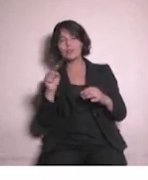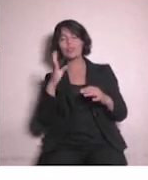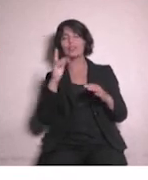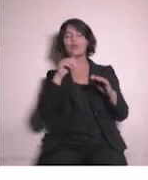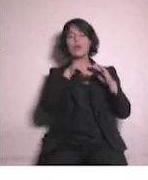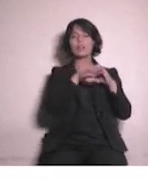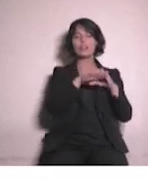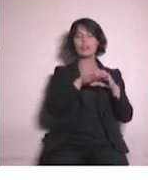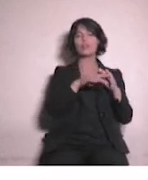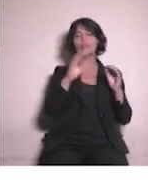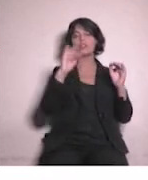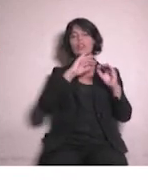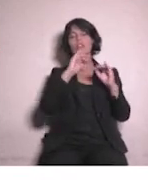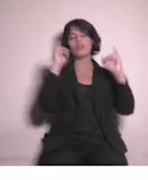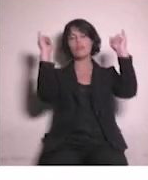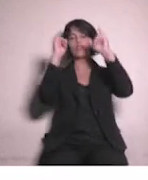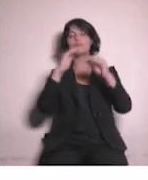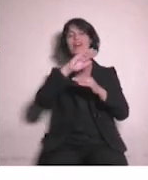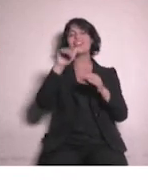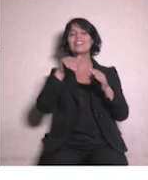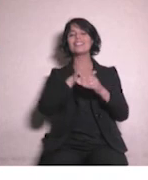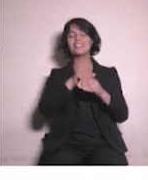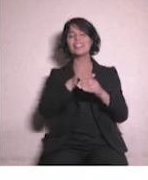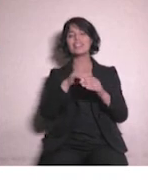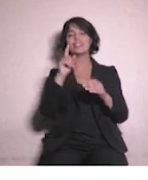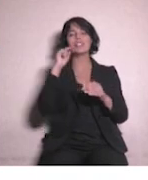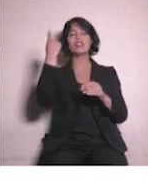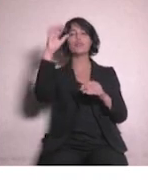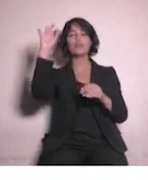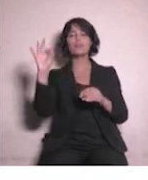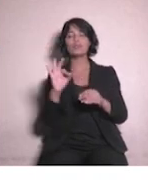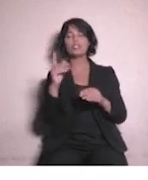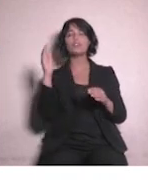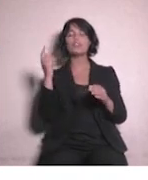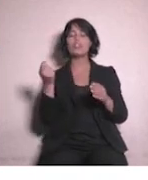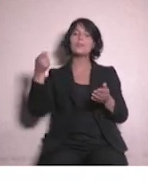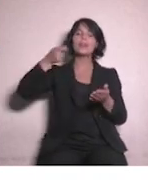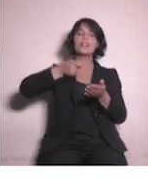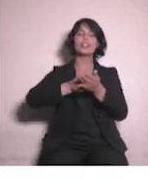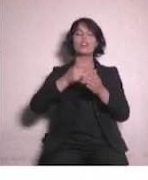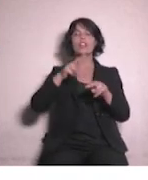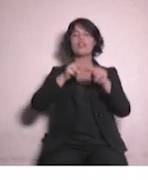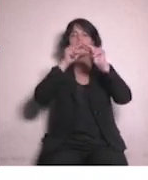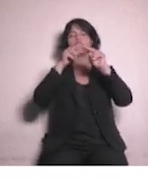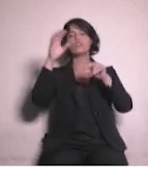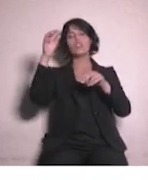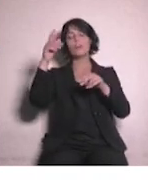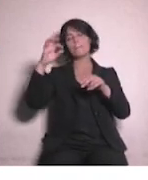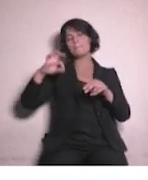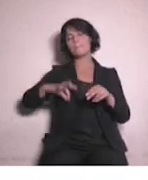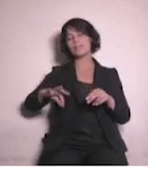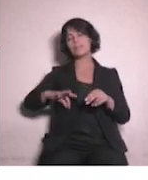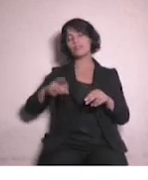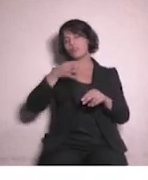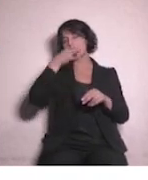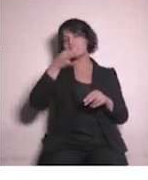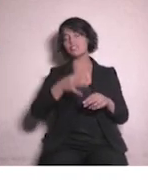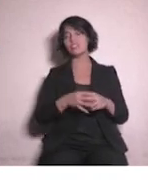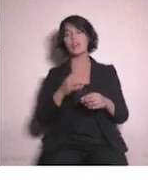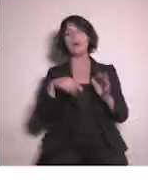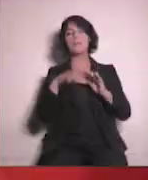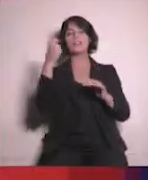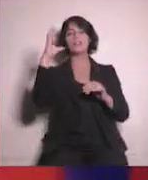interna. Nosotros tenemos que tener el 1% invertido en los fondos de pensiones, como se los mencionaba, el encaje. Y tenemos más